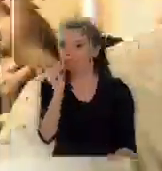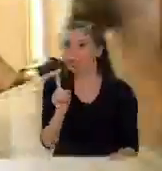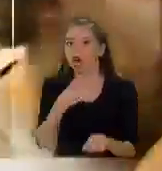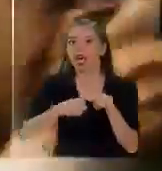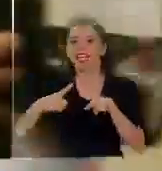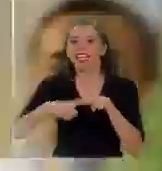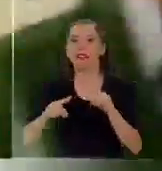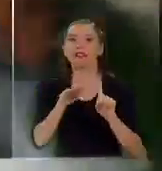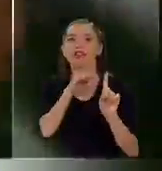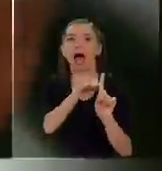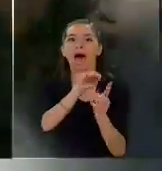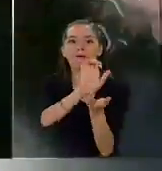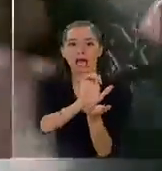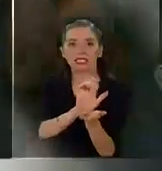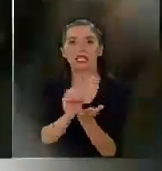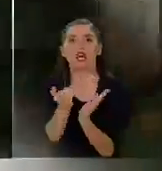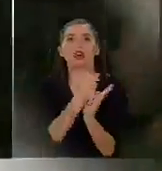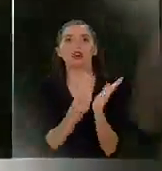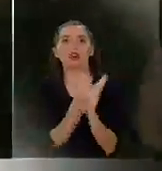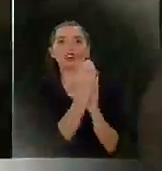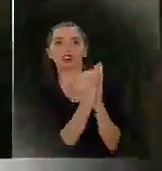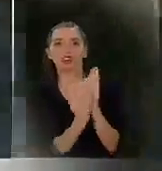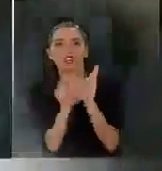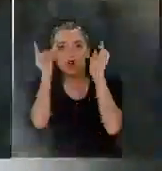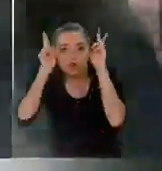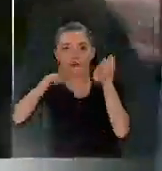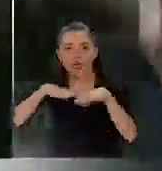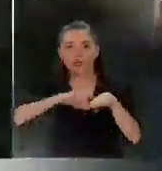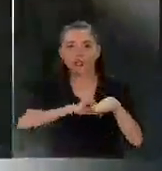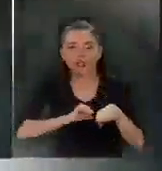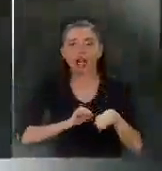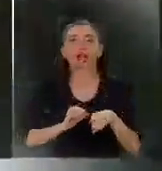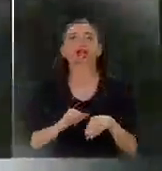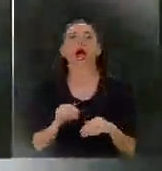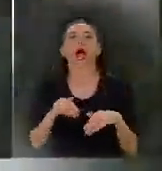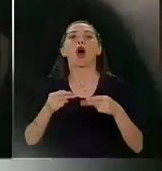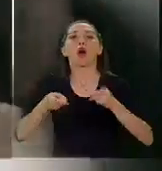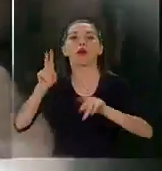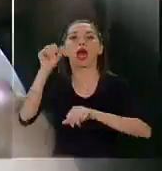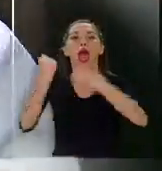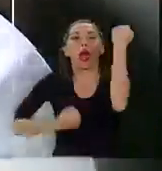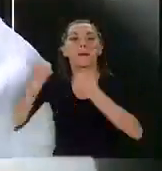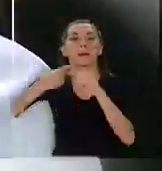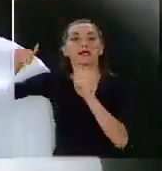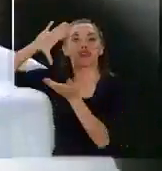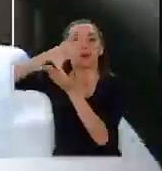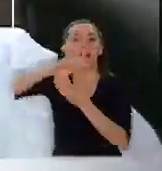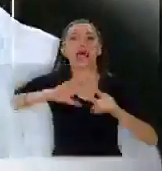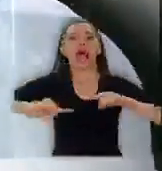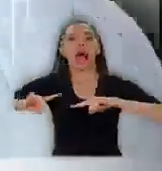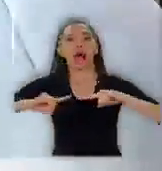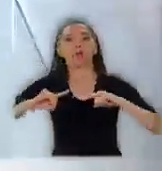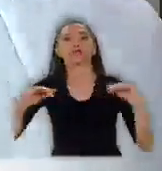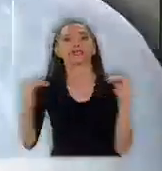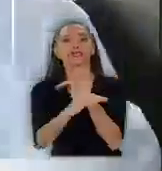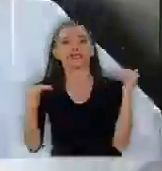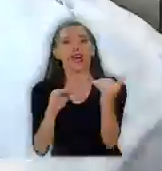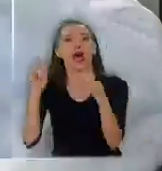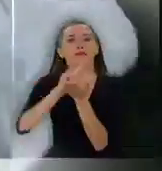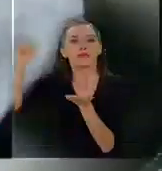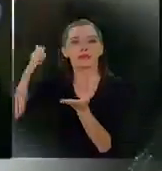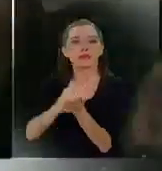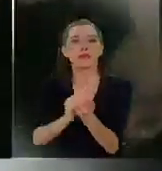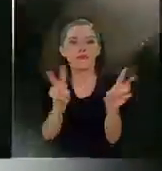Estado, que el diseño del Transantiago, que las concesiones draconianas, que el aplauso de los empresarios, todo se le enrostraba, aunque haya sido